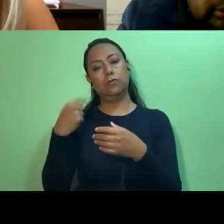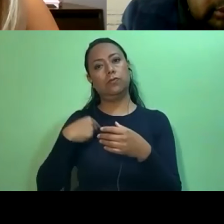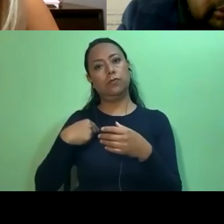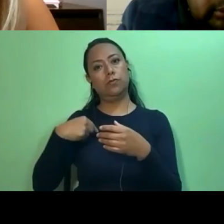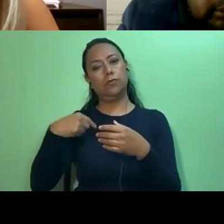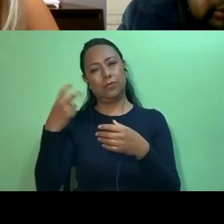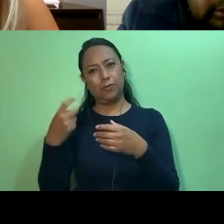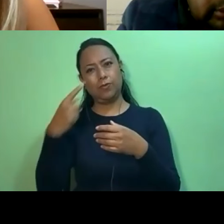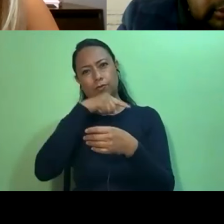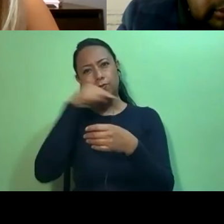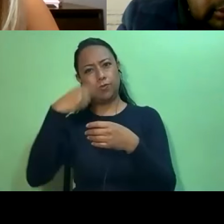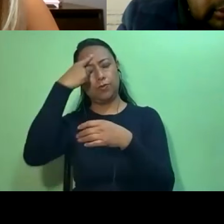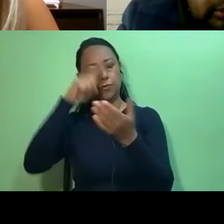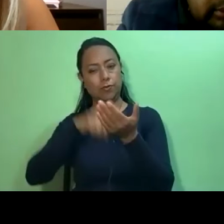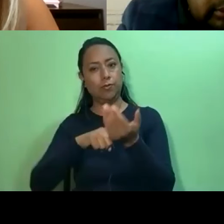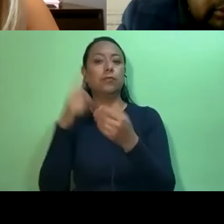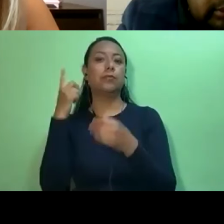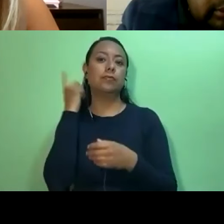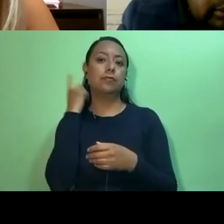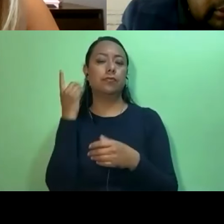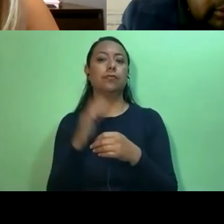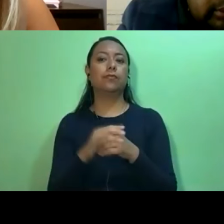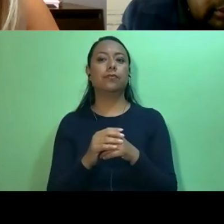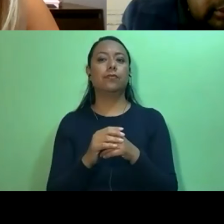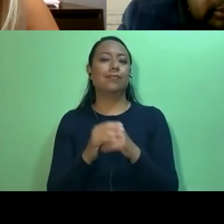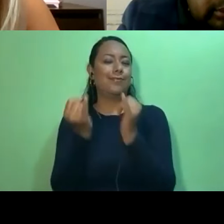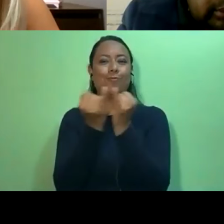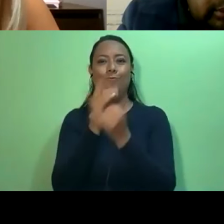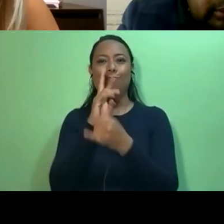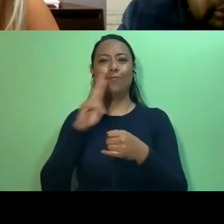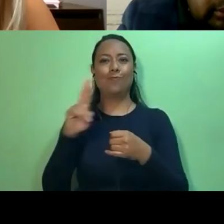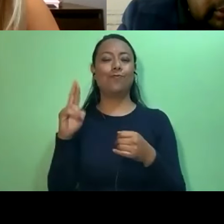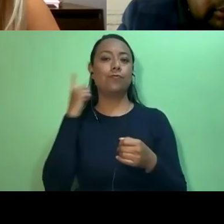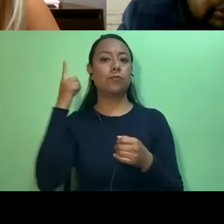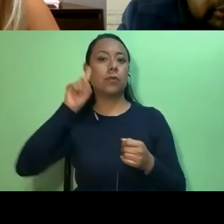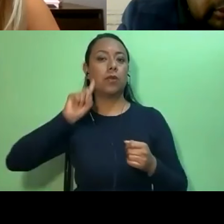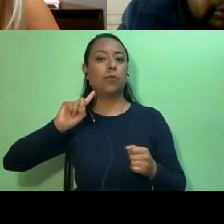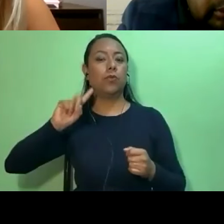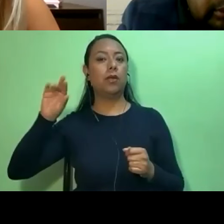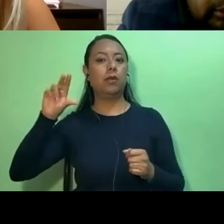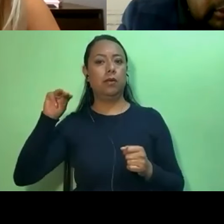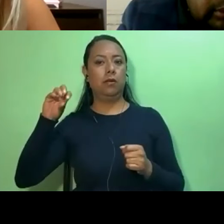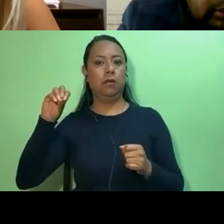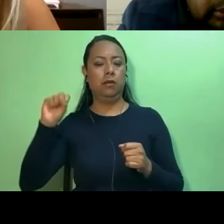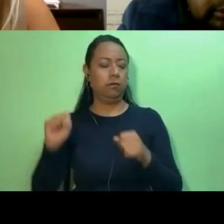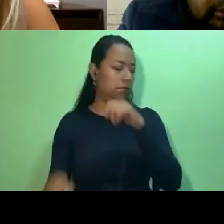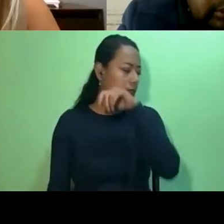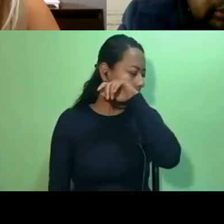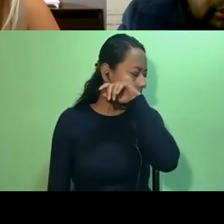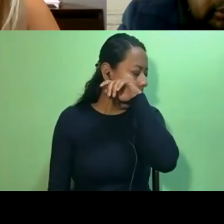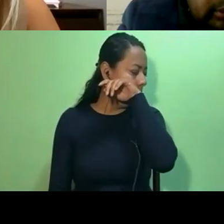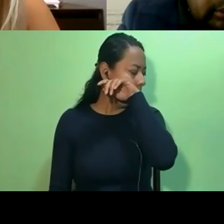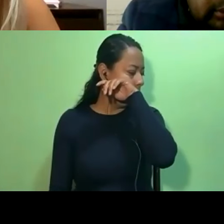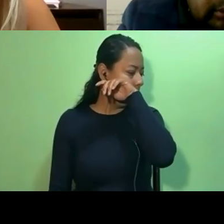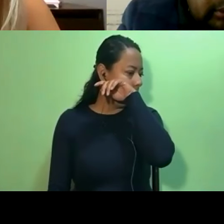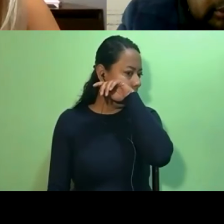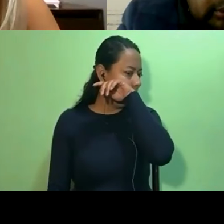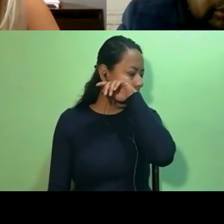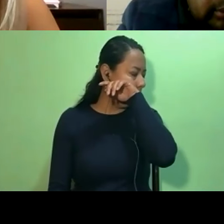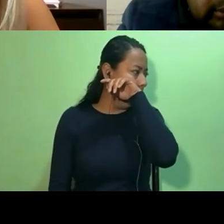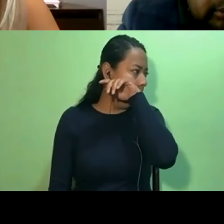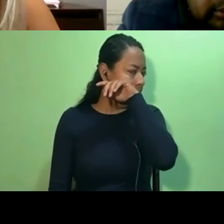medidas que ya comenté dando respuesta a la diputada Ramos, se están otorgando los incentivos suficientes para